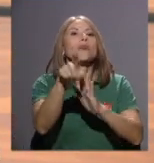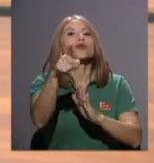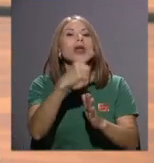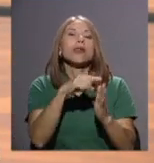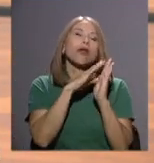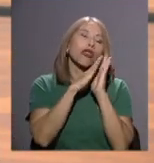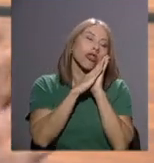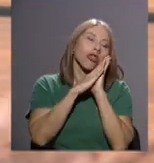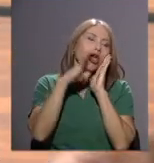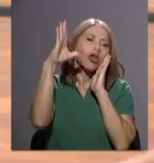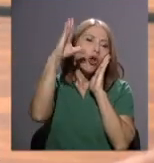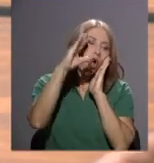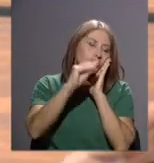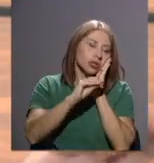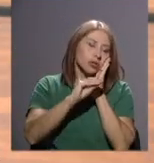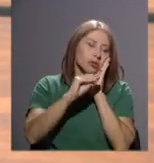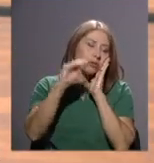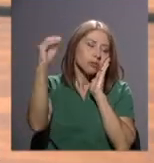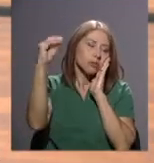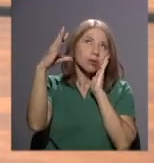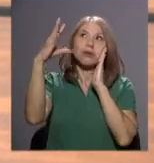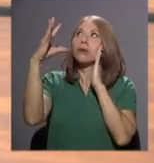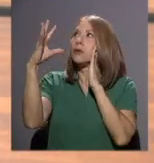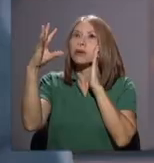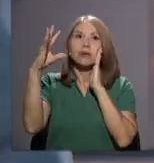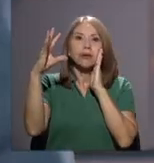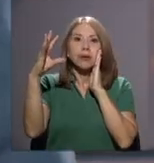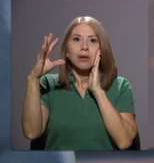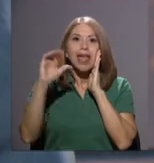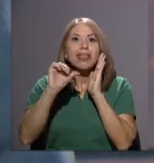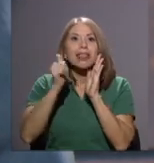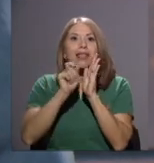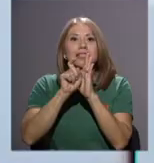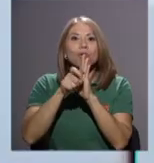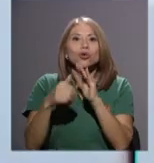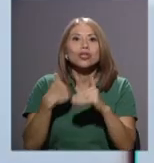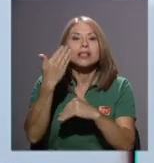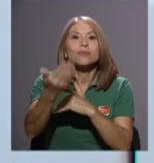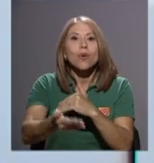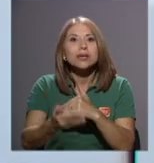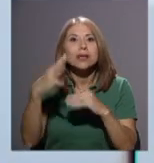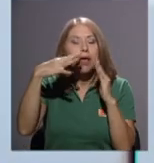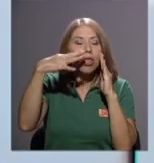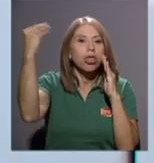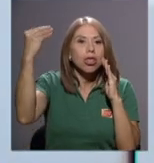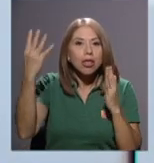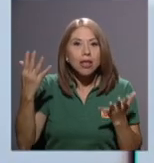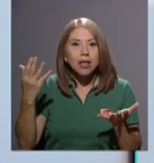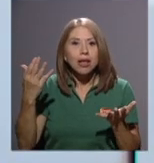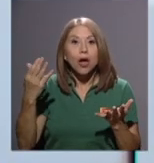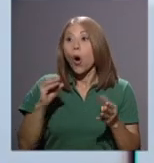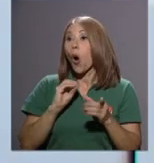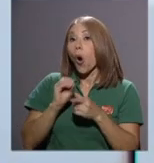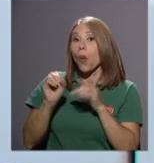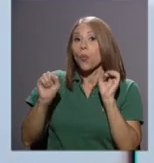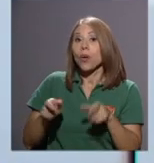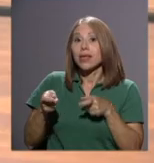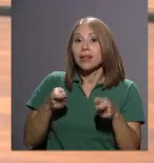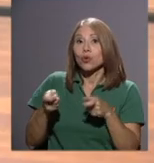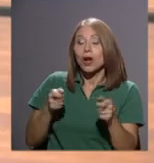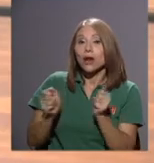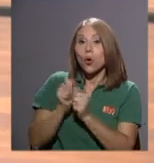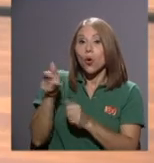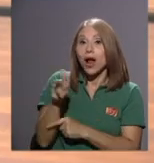luces. Y 10 segundos después se las apaguen. O que te puedan controlar vía cámara. Claro. O GPS. Y que le prendan la